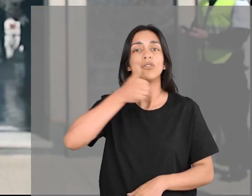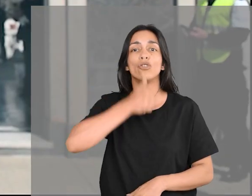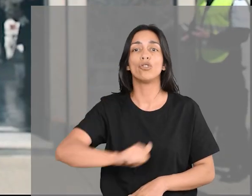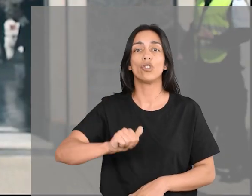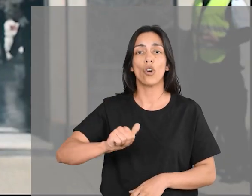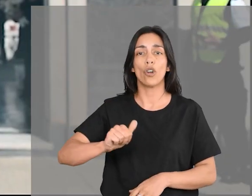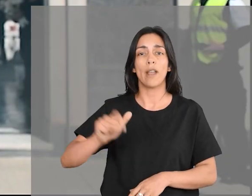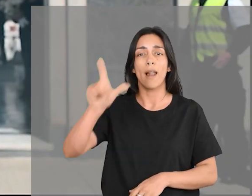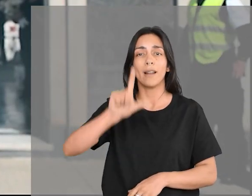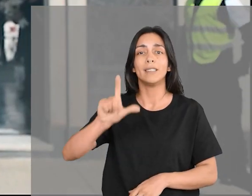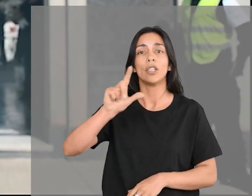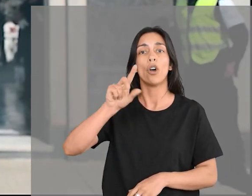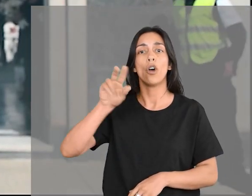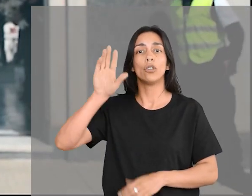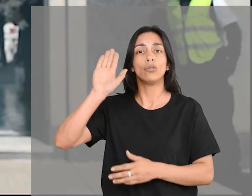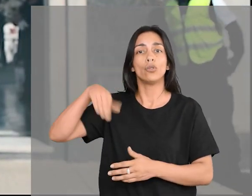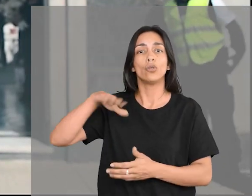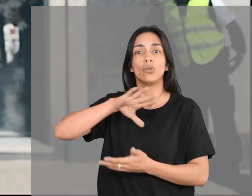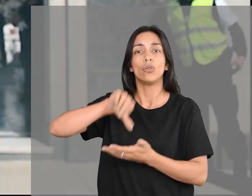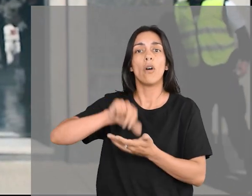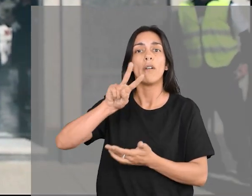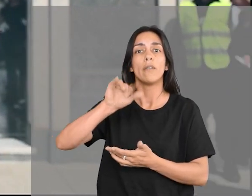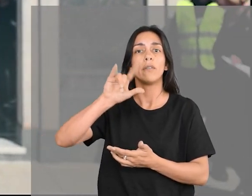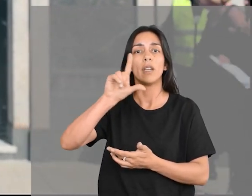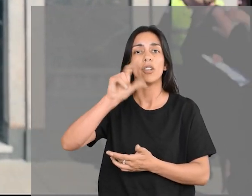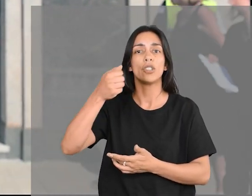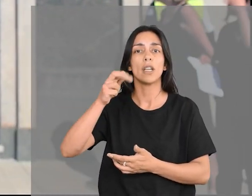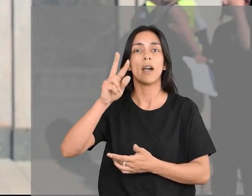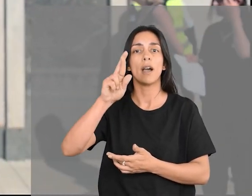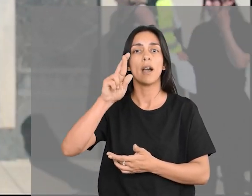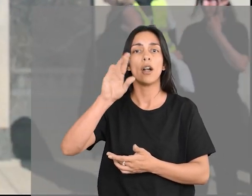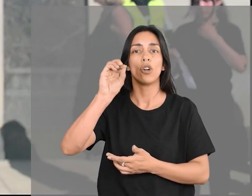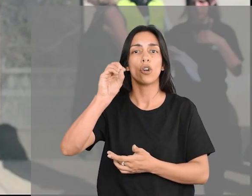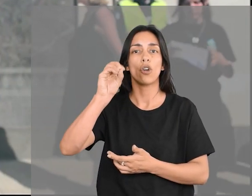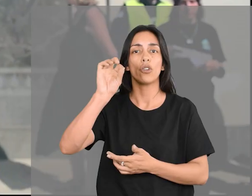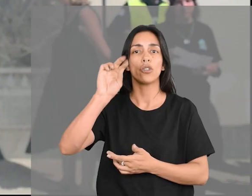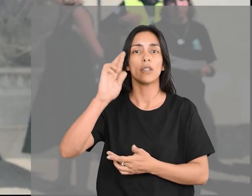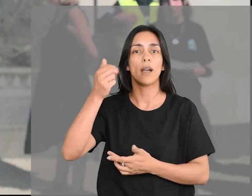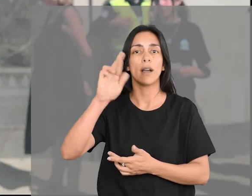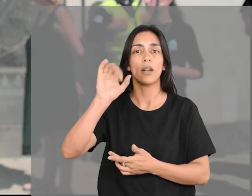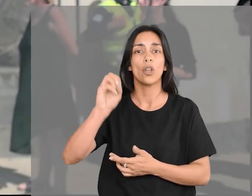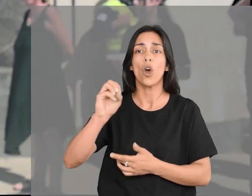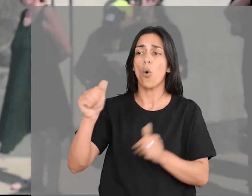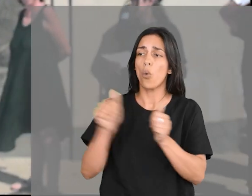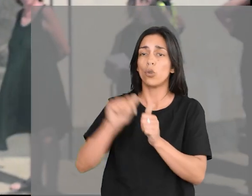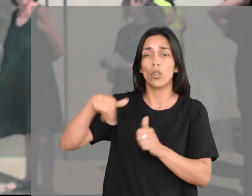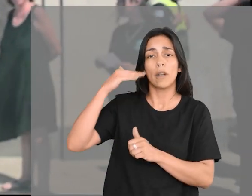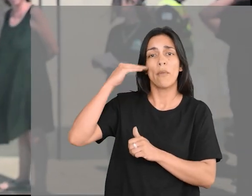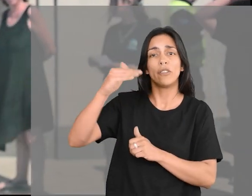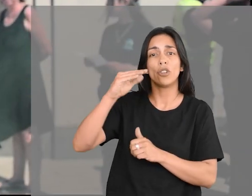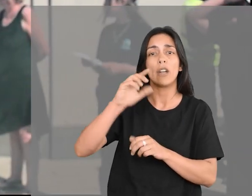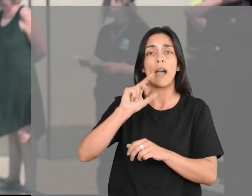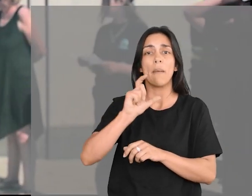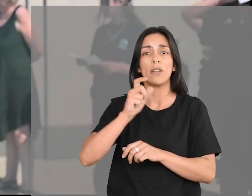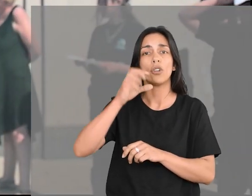Rosario, y junto con la profesora Miriam Soria organizamos esta visita guiada por un trip histórico-cultural, ¿verdad?,